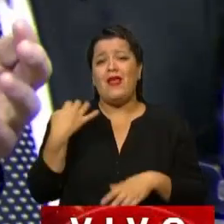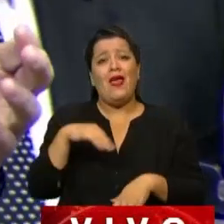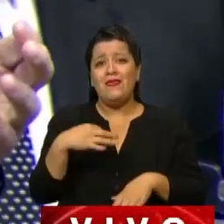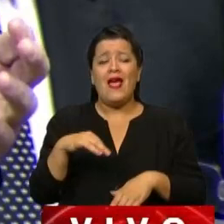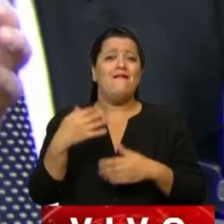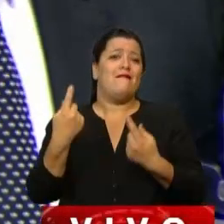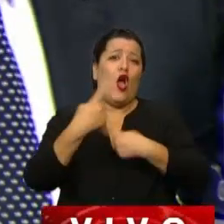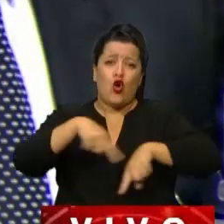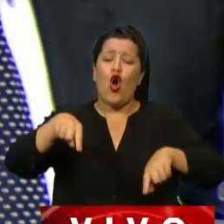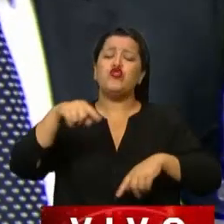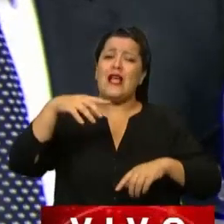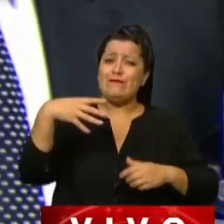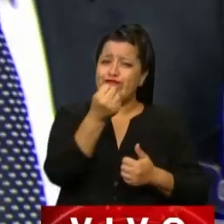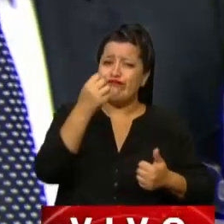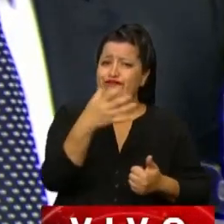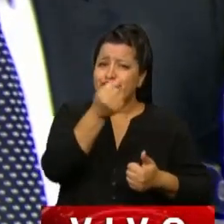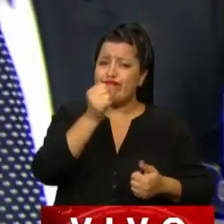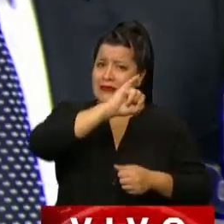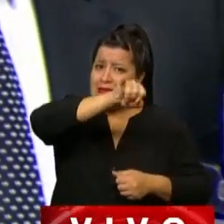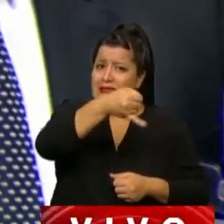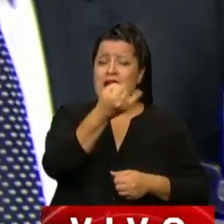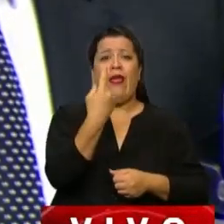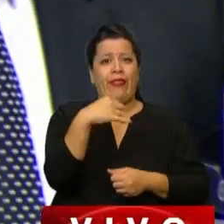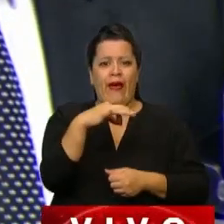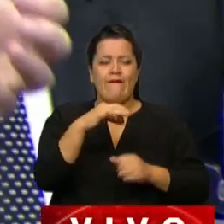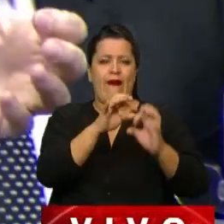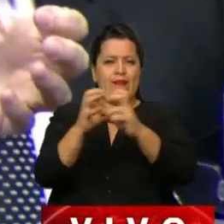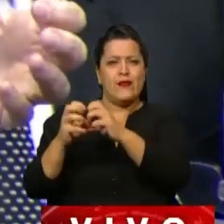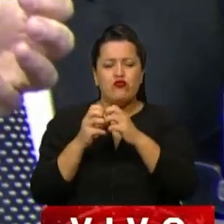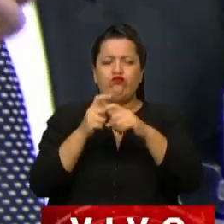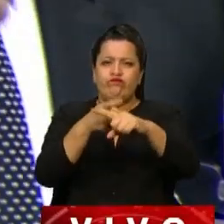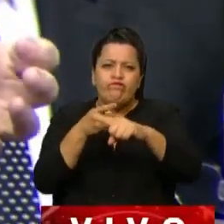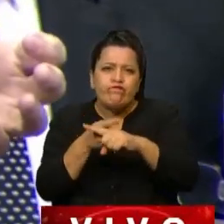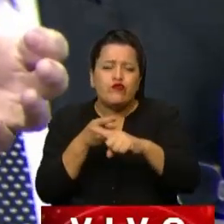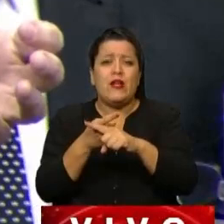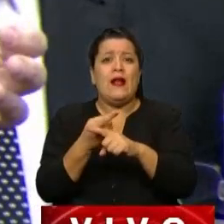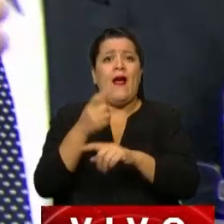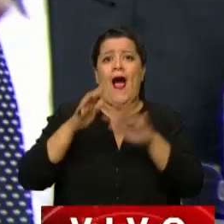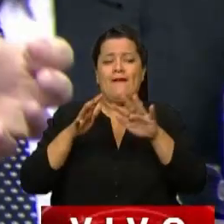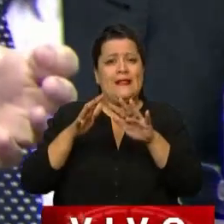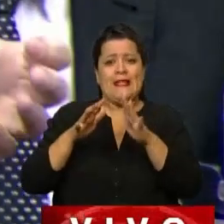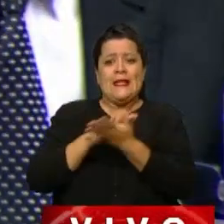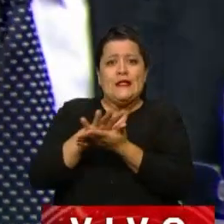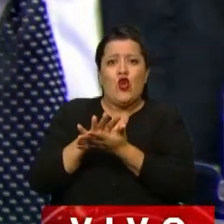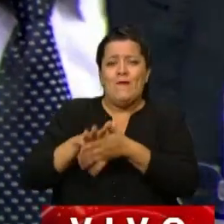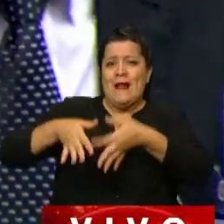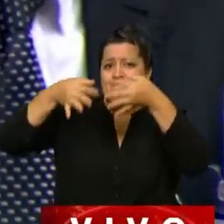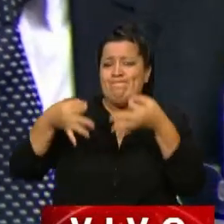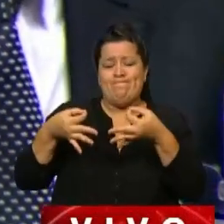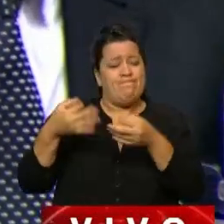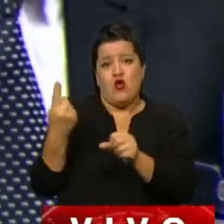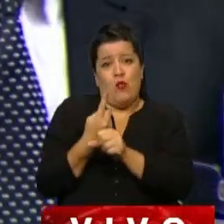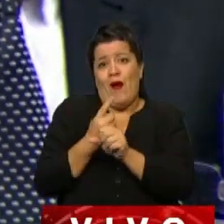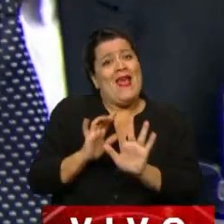poder lograr cosas, tenés que discutirlas, a veces no podés resolverlas. Pero lo cierto